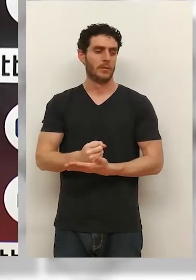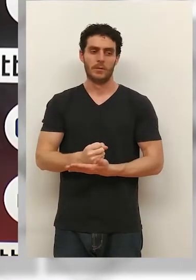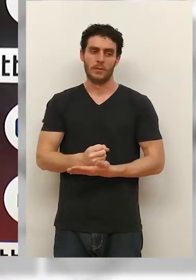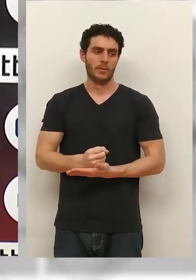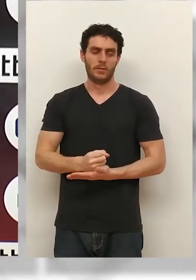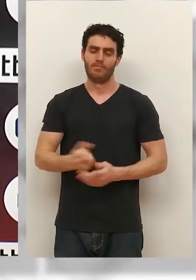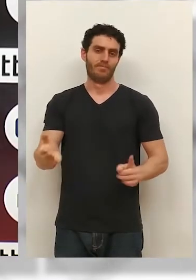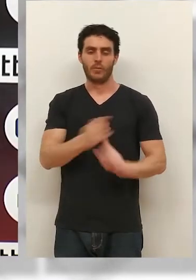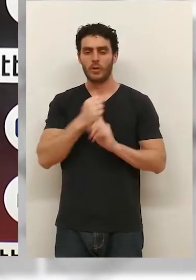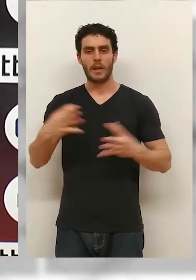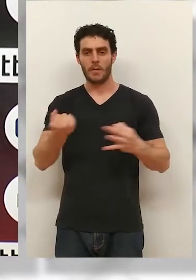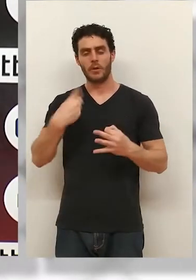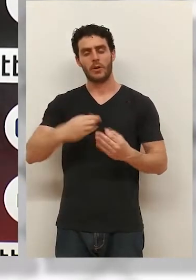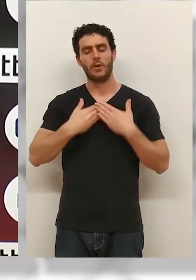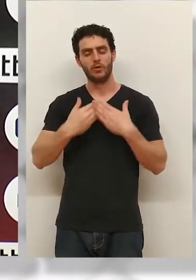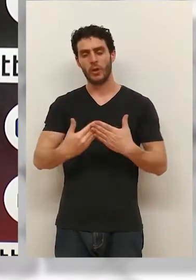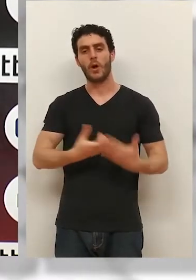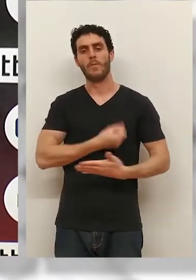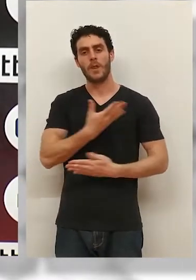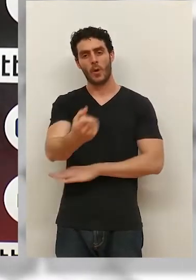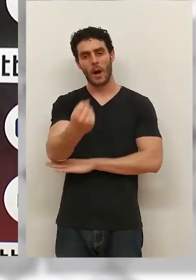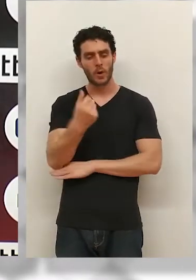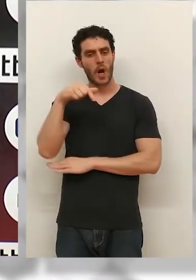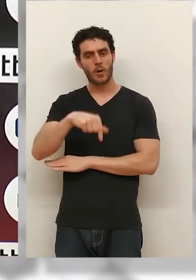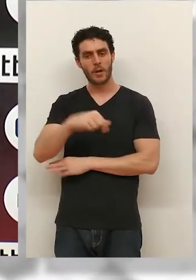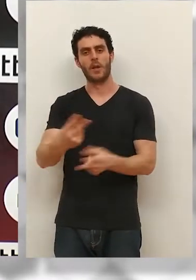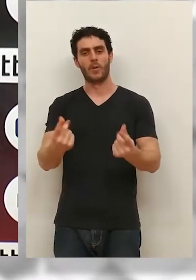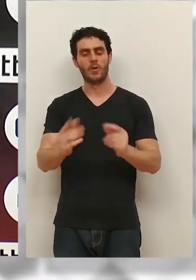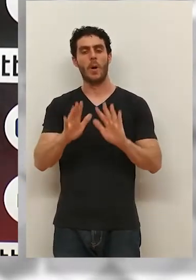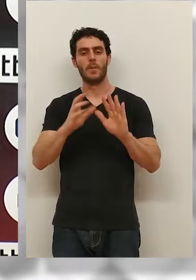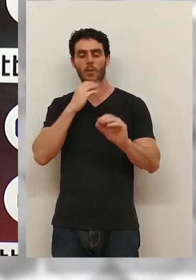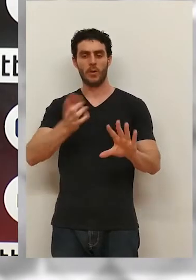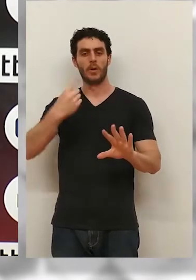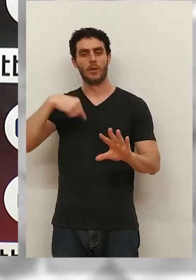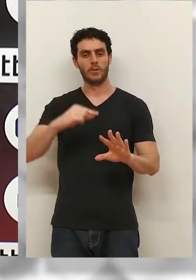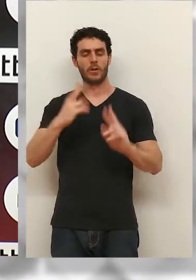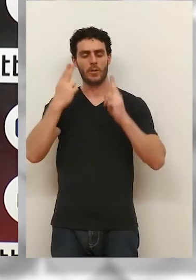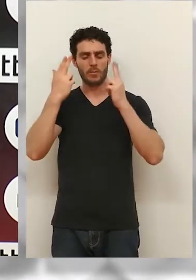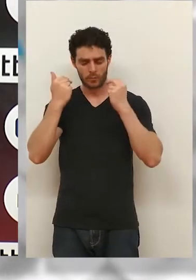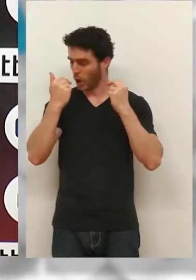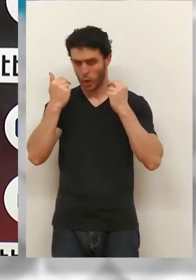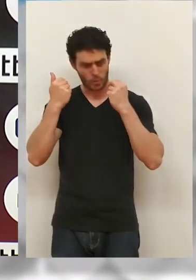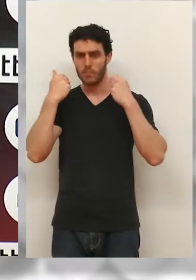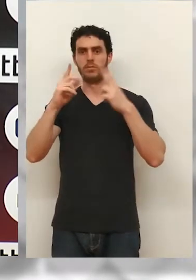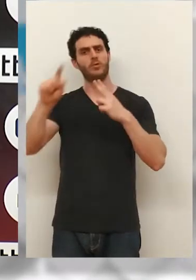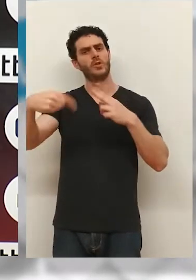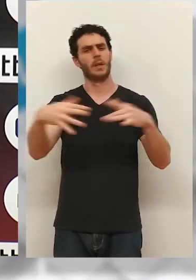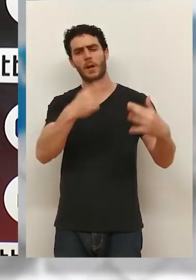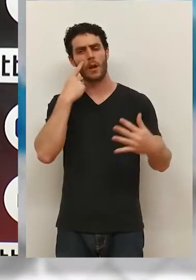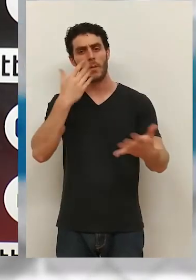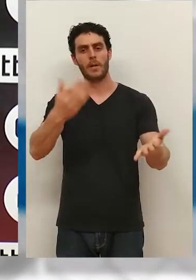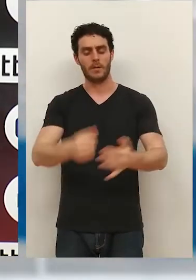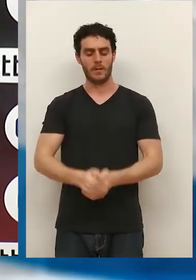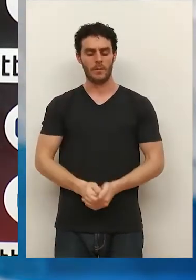nosotros. Lo tenemos que olvidar rápido porque tenemos que jugar esta próxima semana con el Badajoz y apurar todas las opciones,